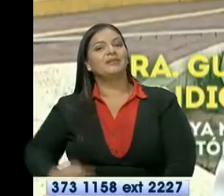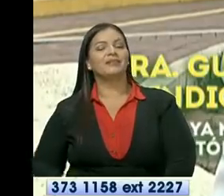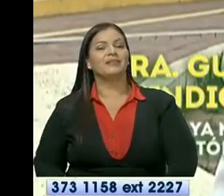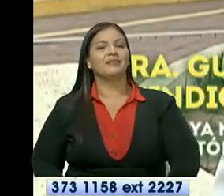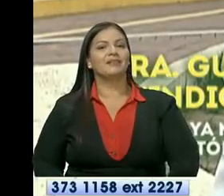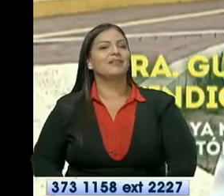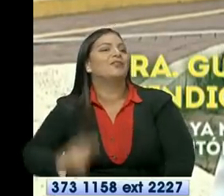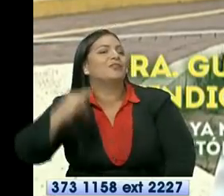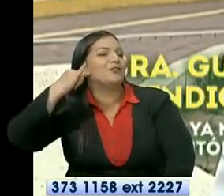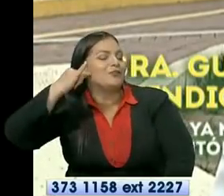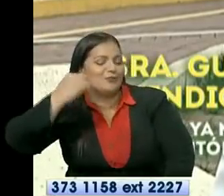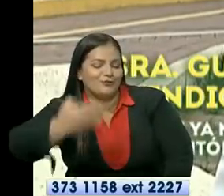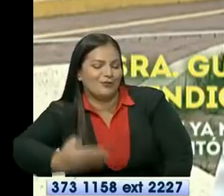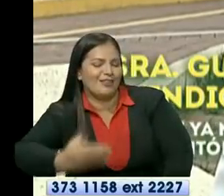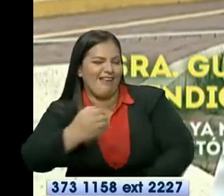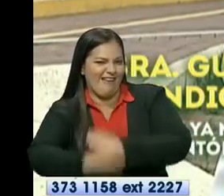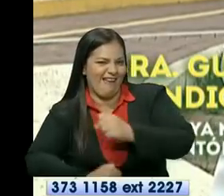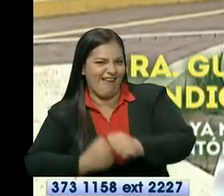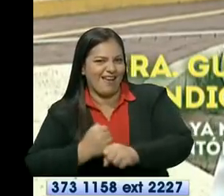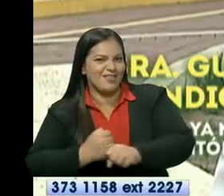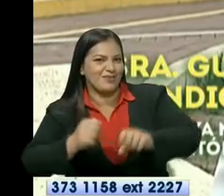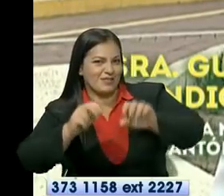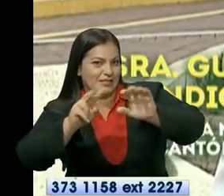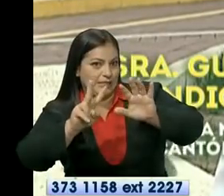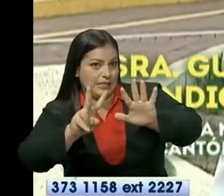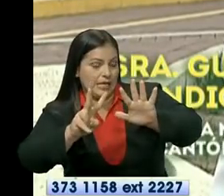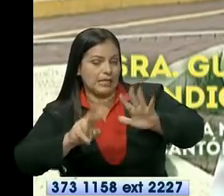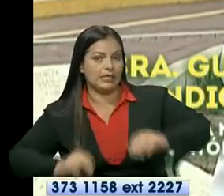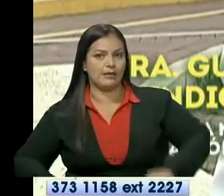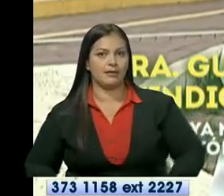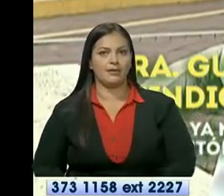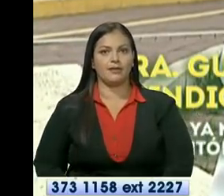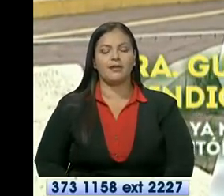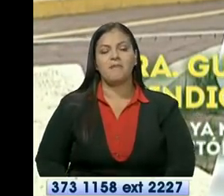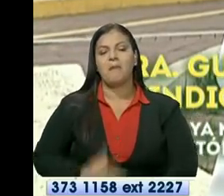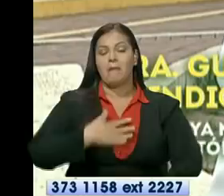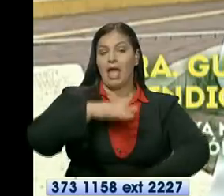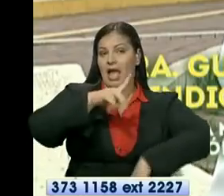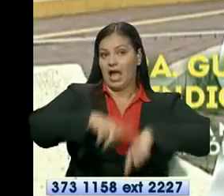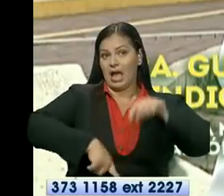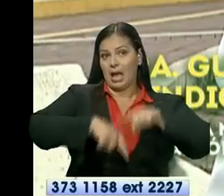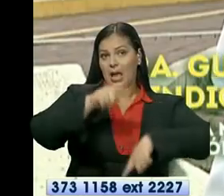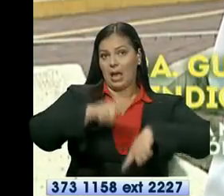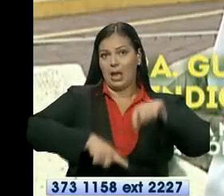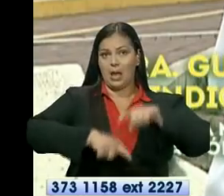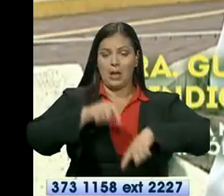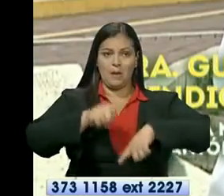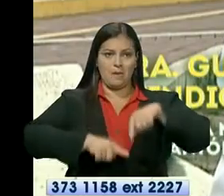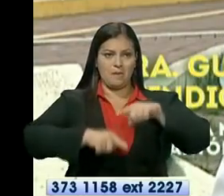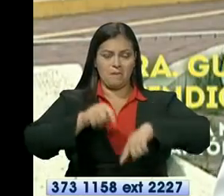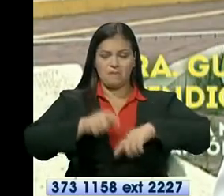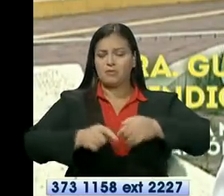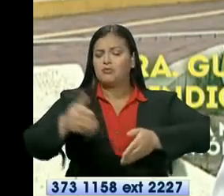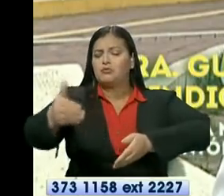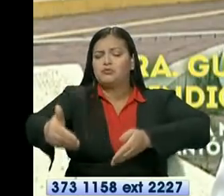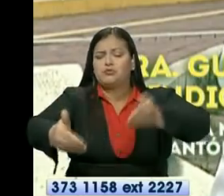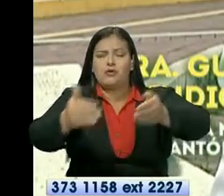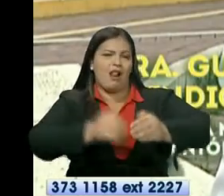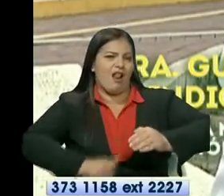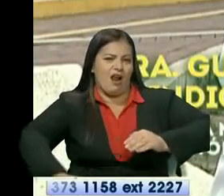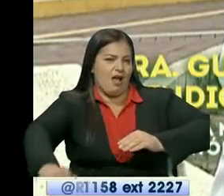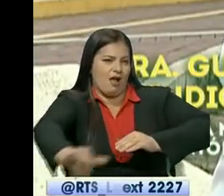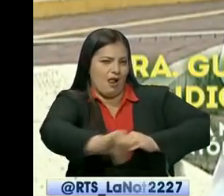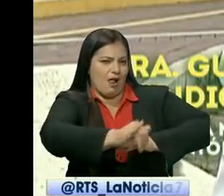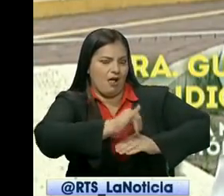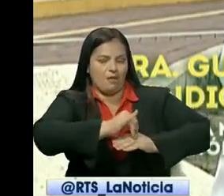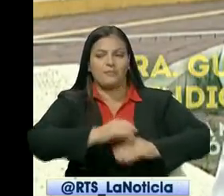De 7 añitos, cuando en grupo de mis amistades de la niñez, mi papi